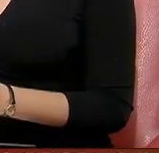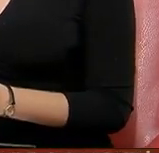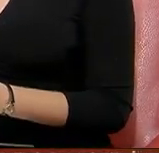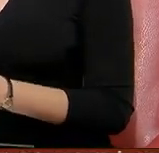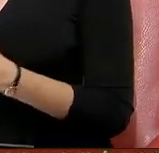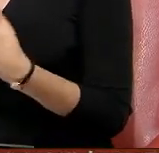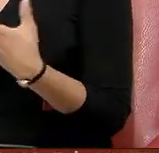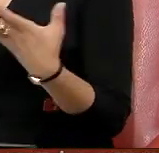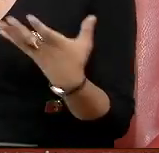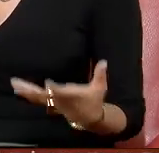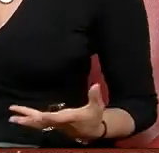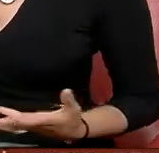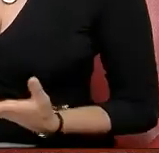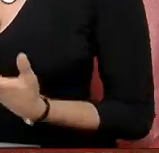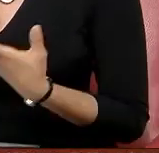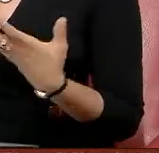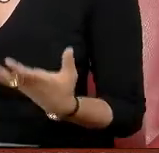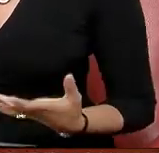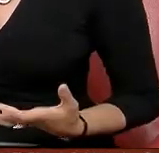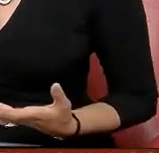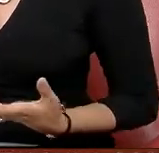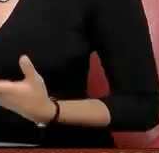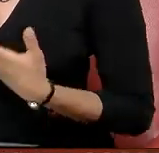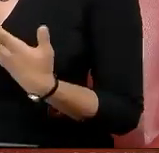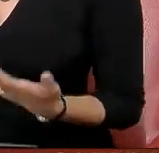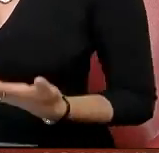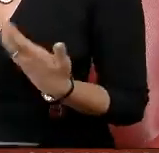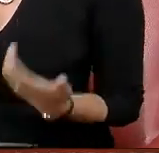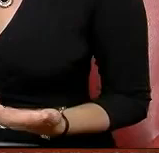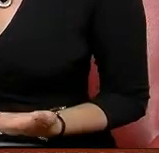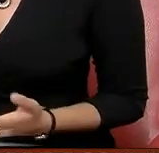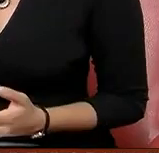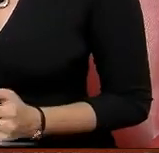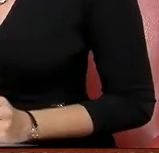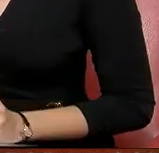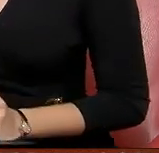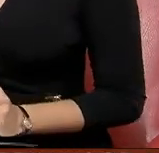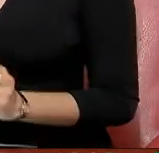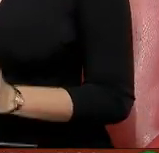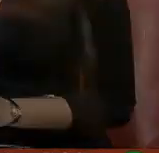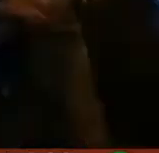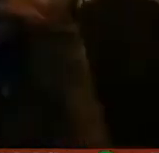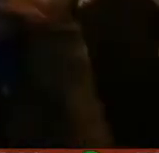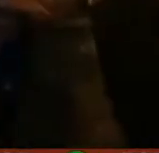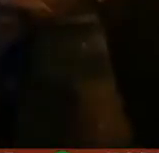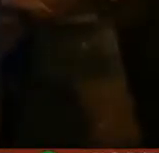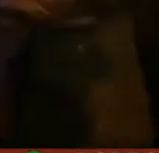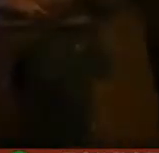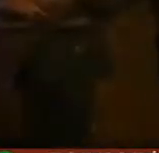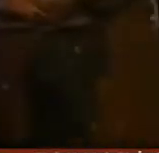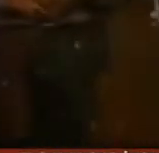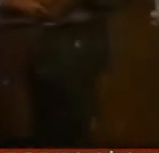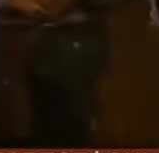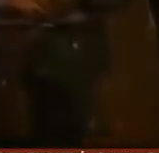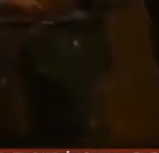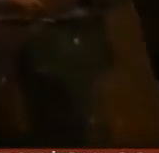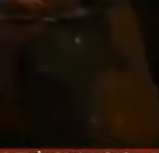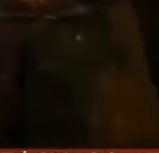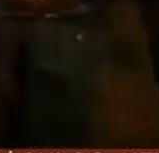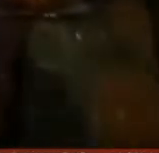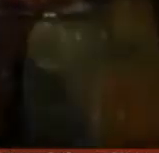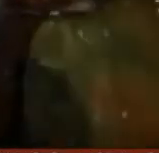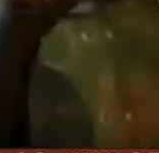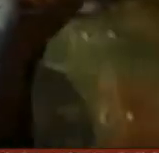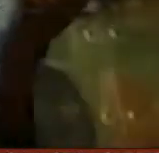que analicemos también lo que sucedió y lo que está sucediendo en las redes sociales. Y es que a 2 años de que se diera a conocer que